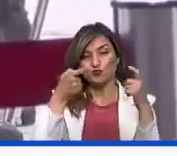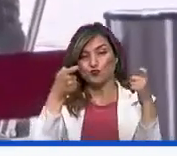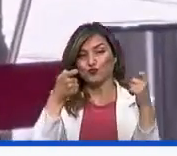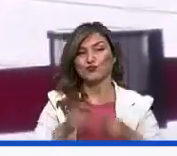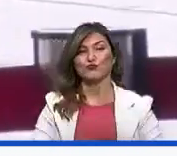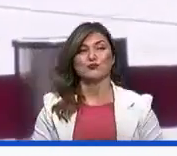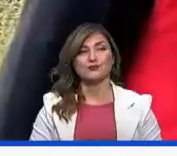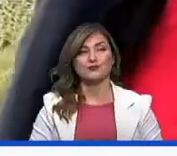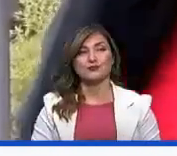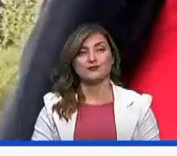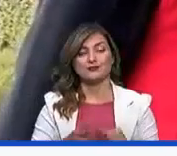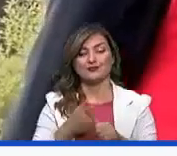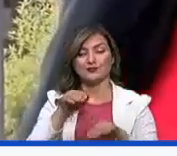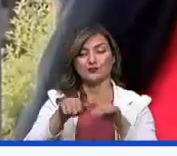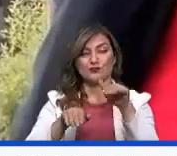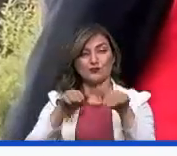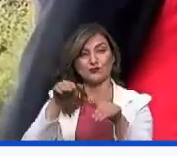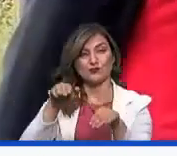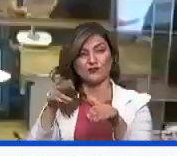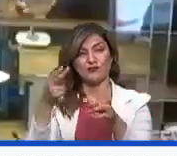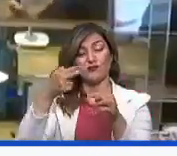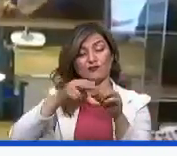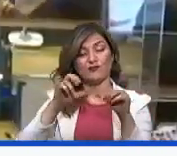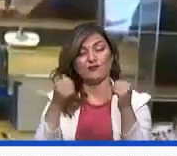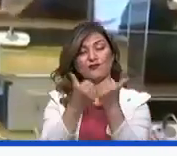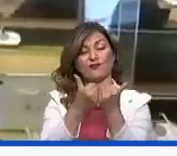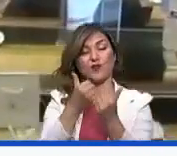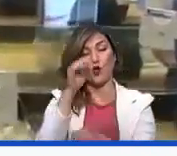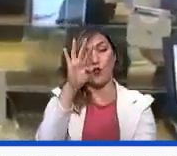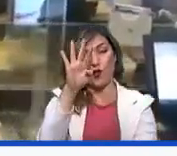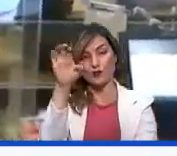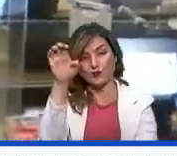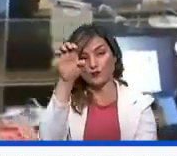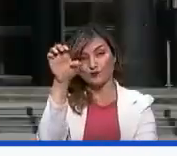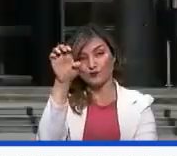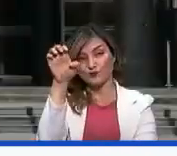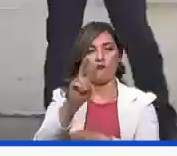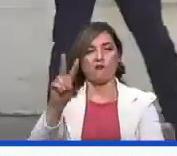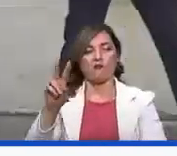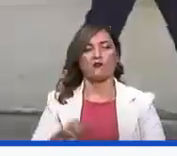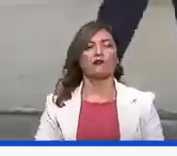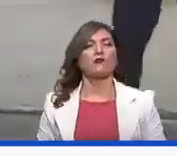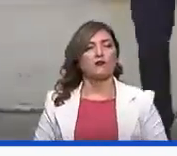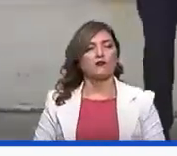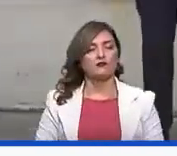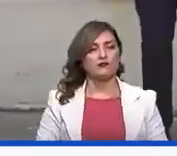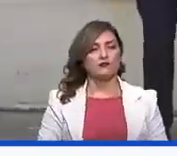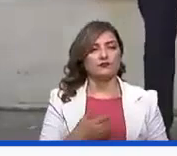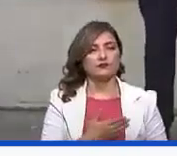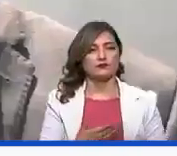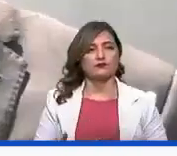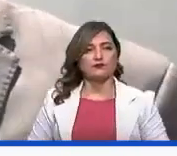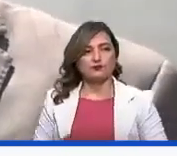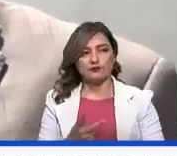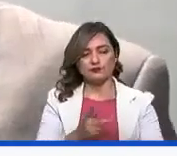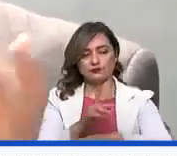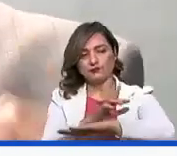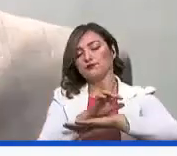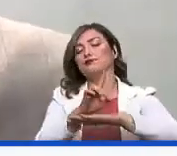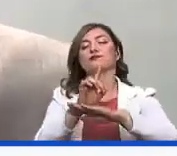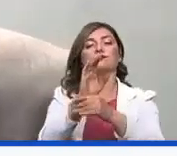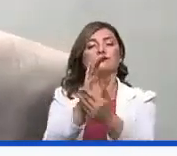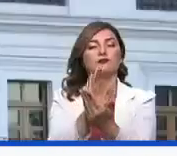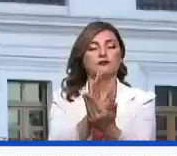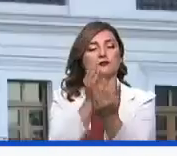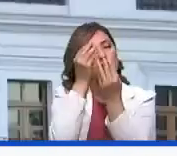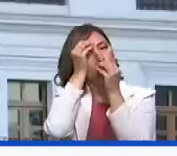Se espera que la primera convocatoria al Pleno Legislativo sea este 4 de enero. Fue el presidente del Consejo del Directorio del IES